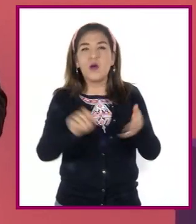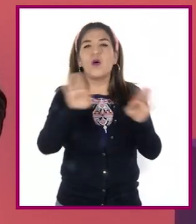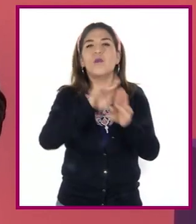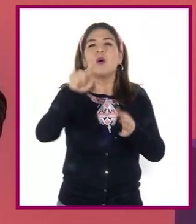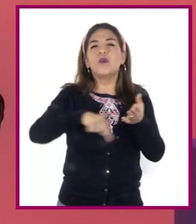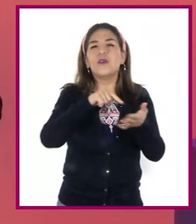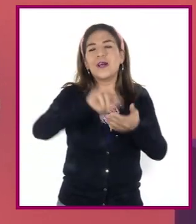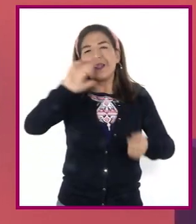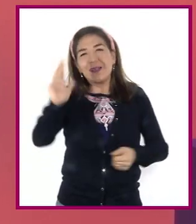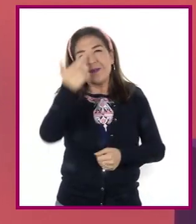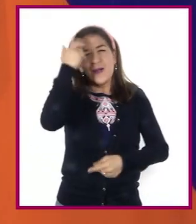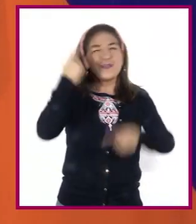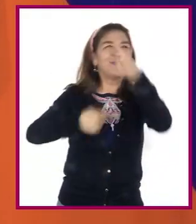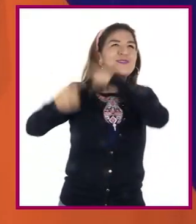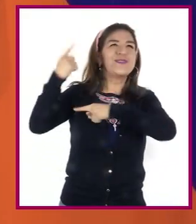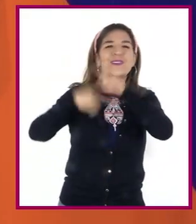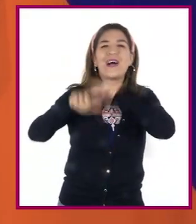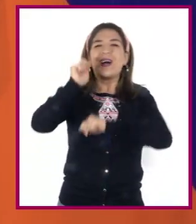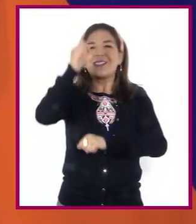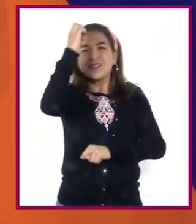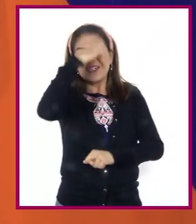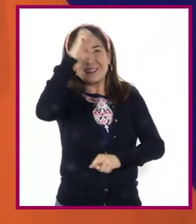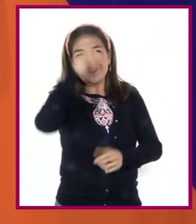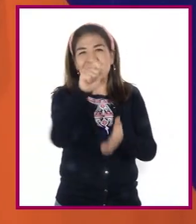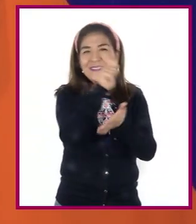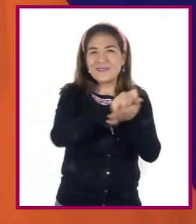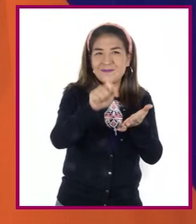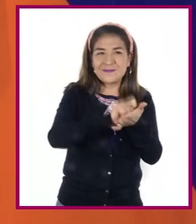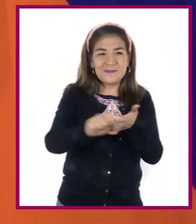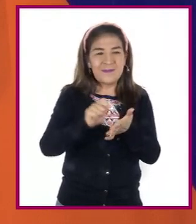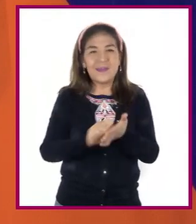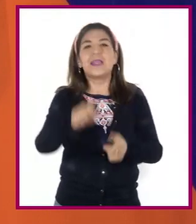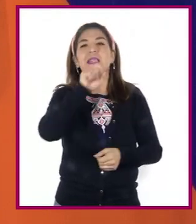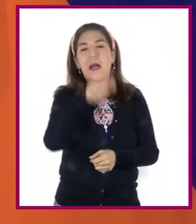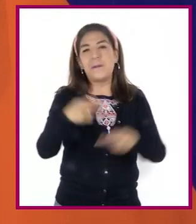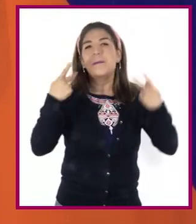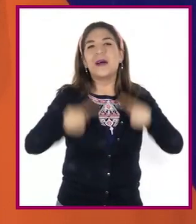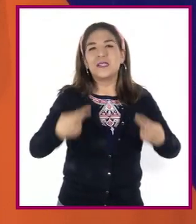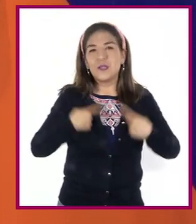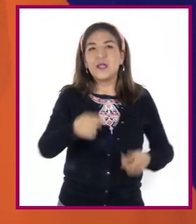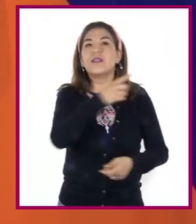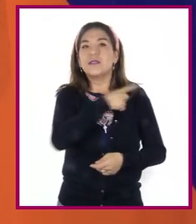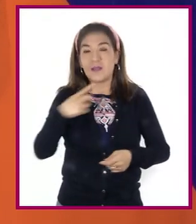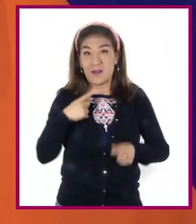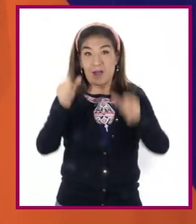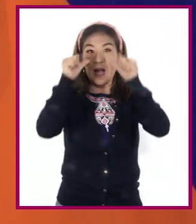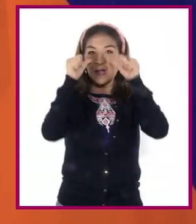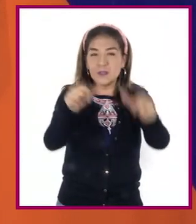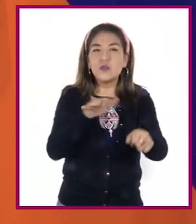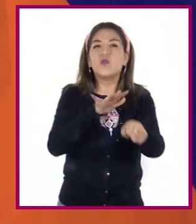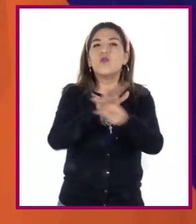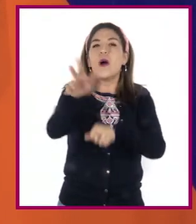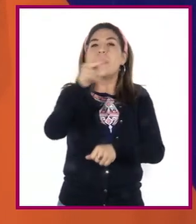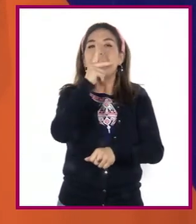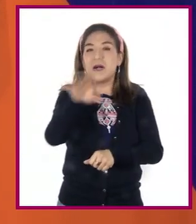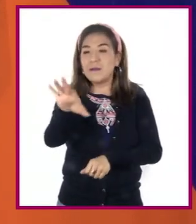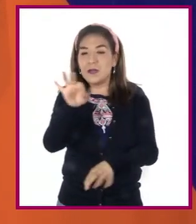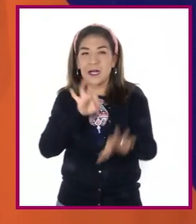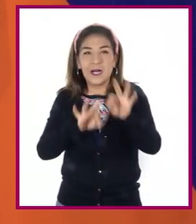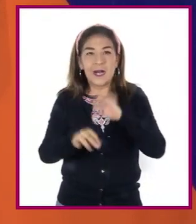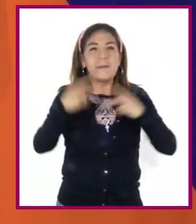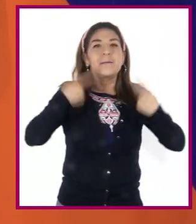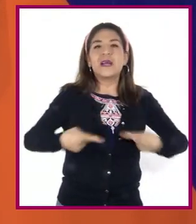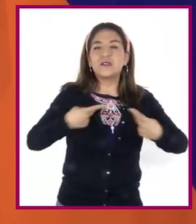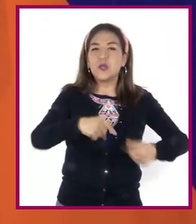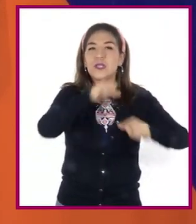hacernos recordar una experiencia. También mencionamos que como lectores debemos poner atención a la elección de palabras del autor o la